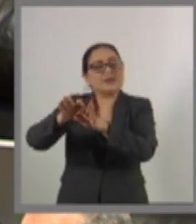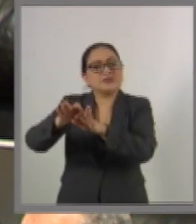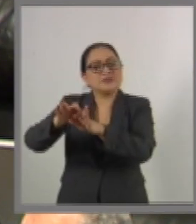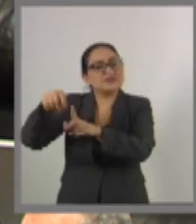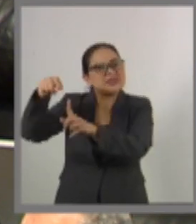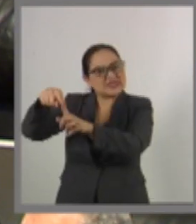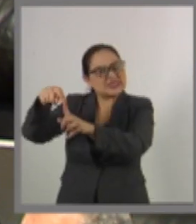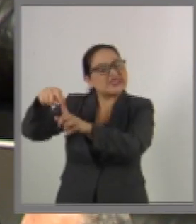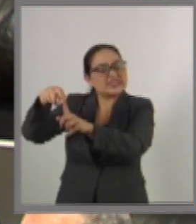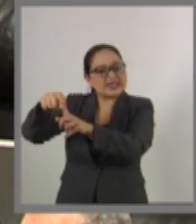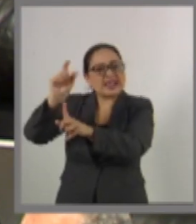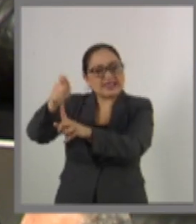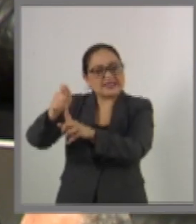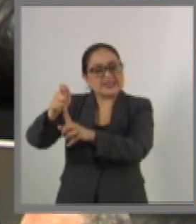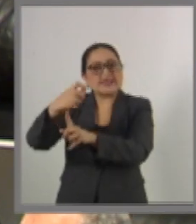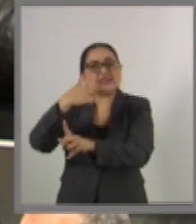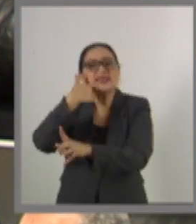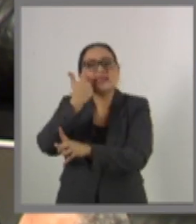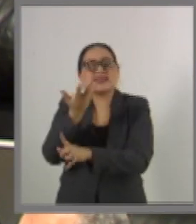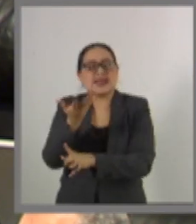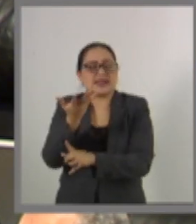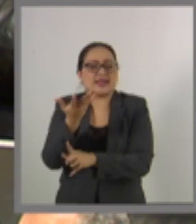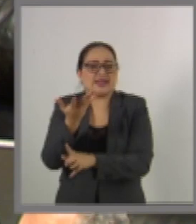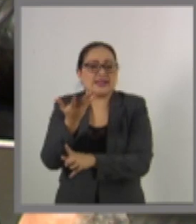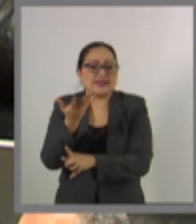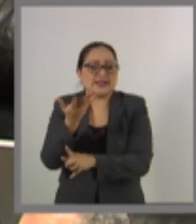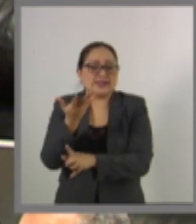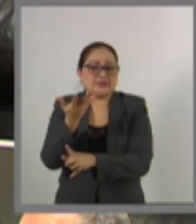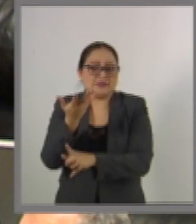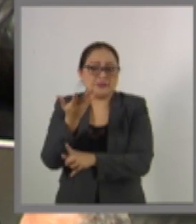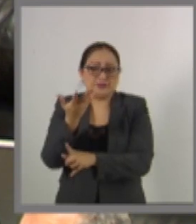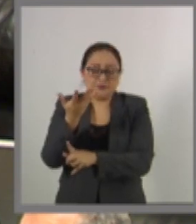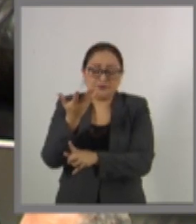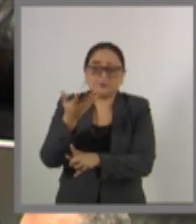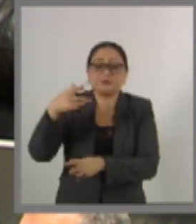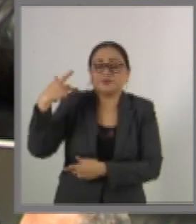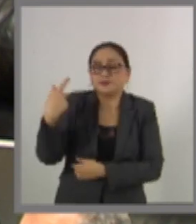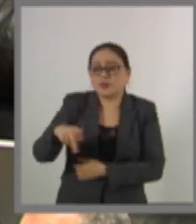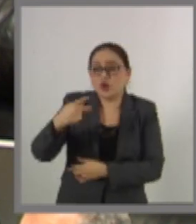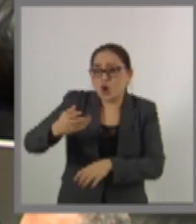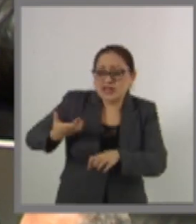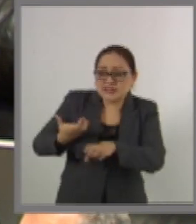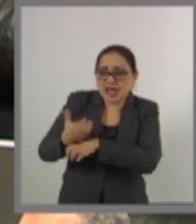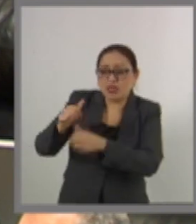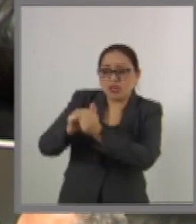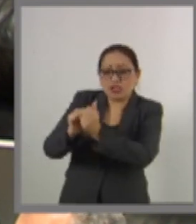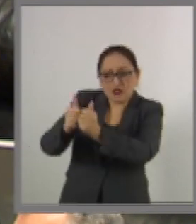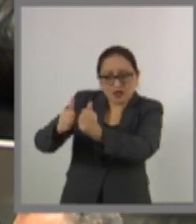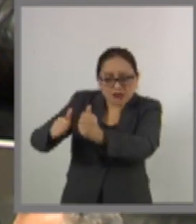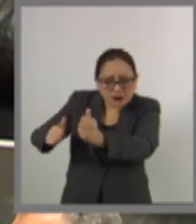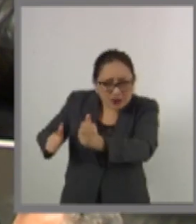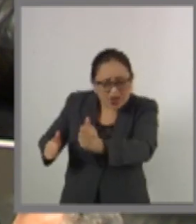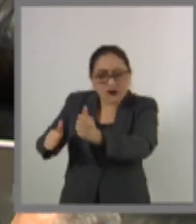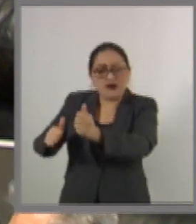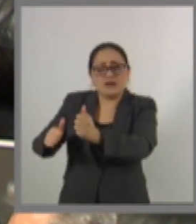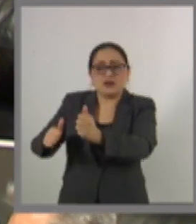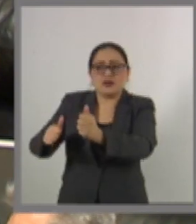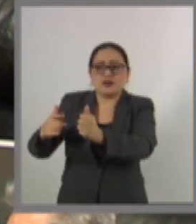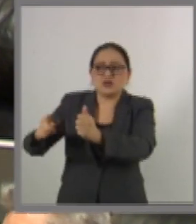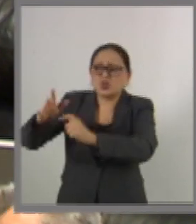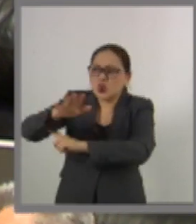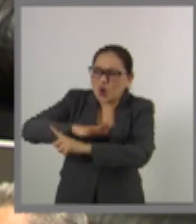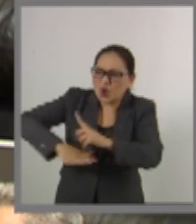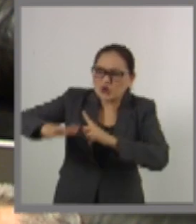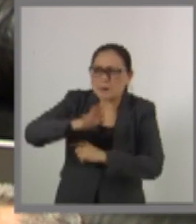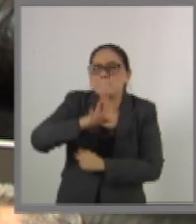un gran reto, que es el de sacar del atraso, sacar de las condiciones